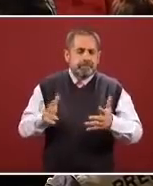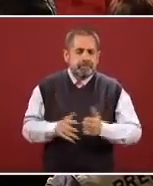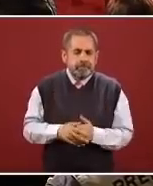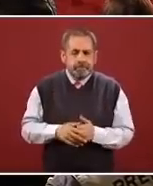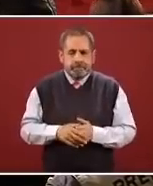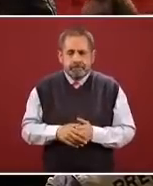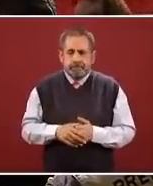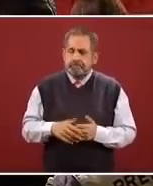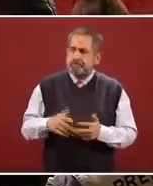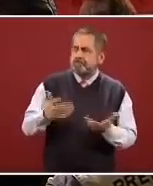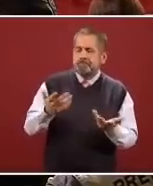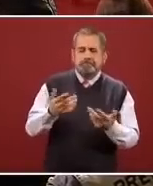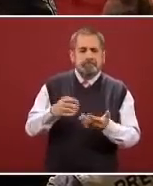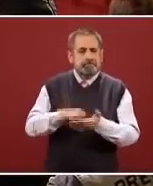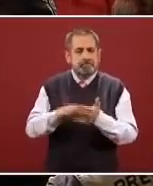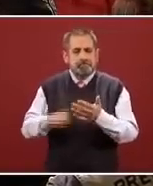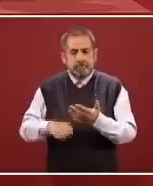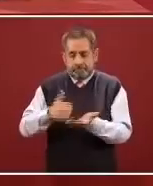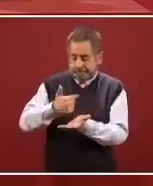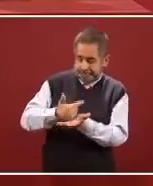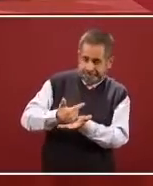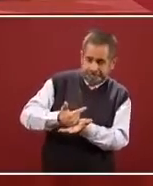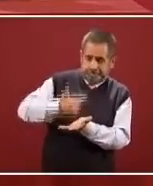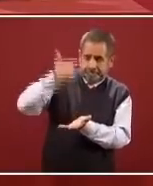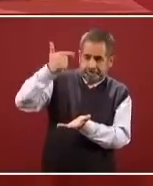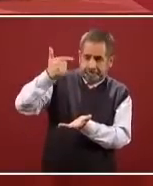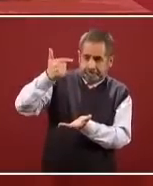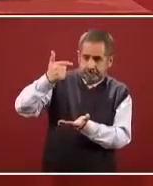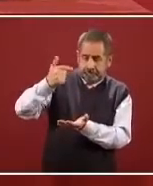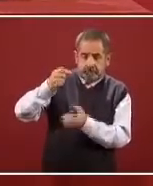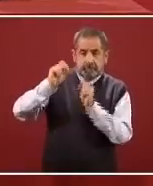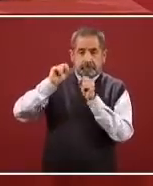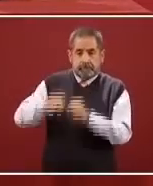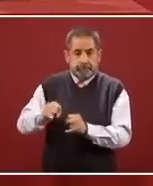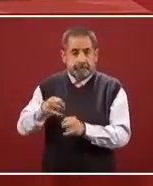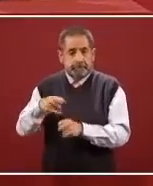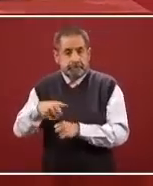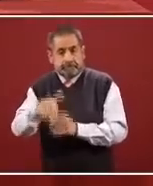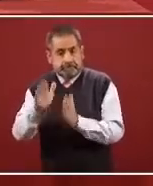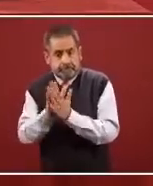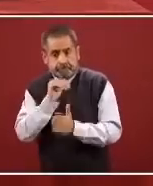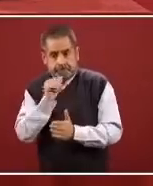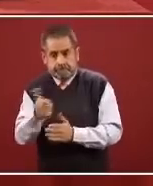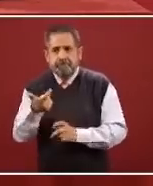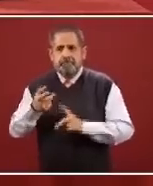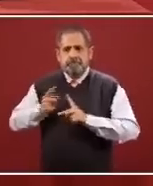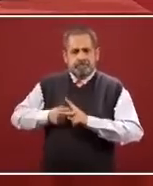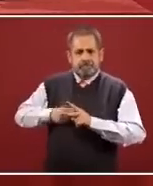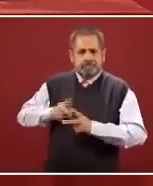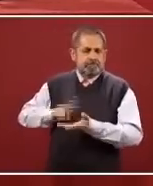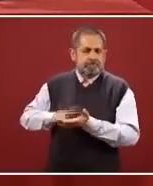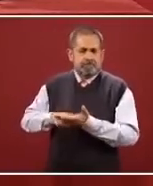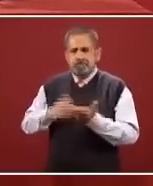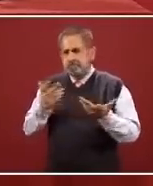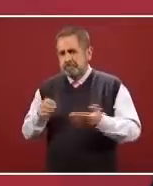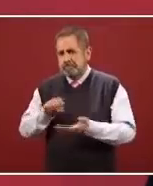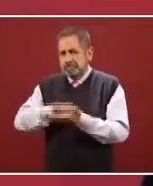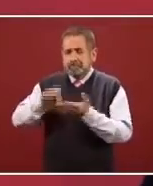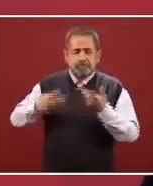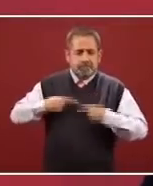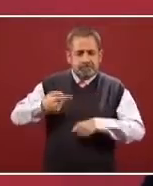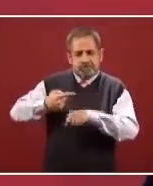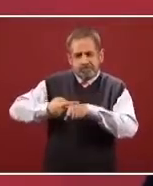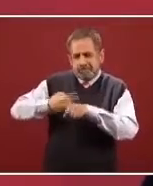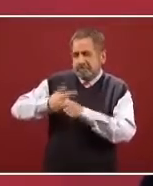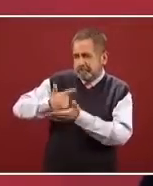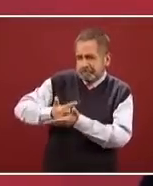una enfermedad grave, no crítica, debe haber un promedio, un paciente en estado crítico